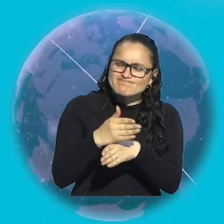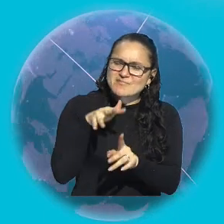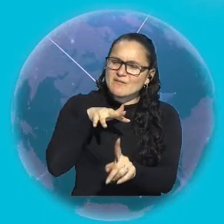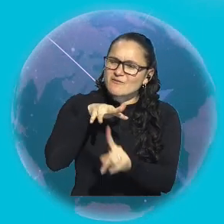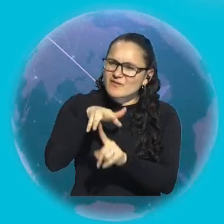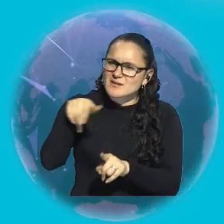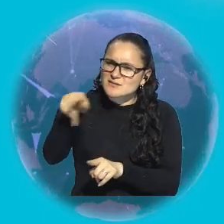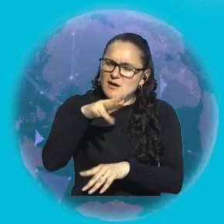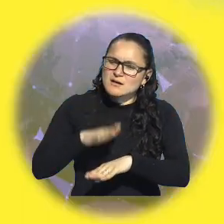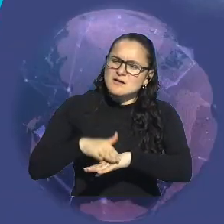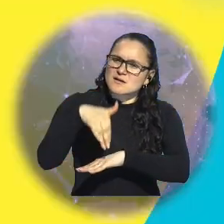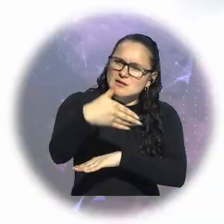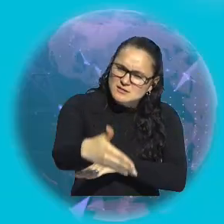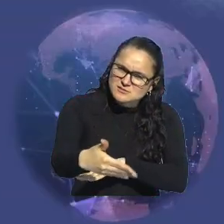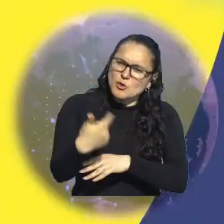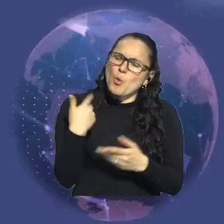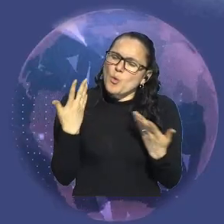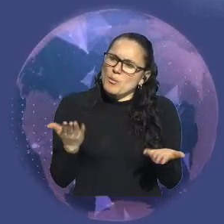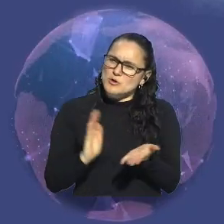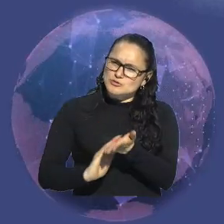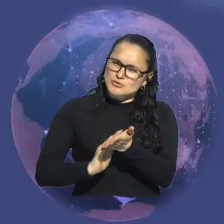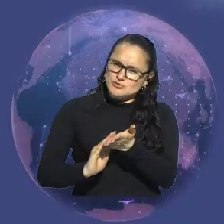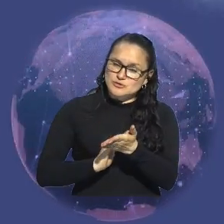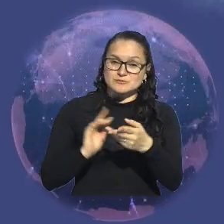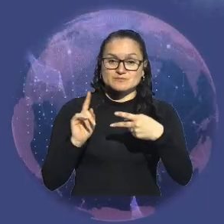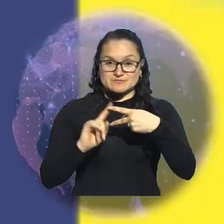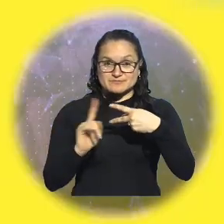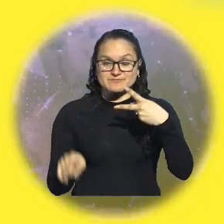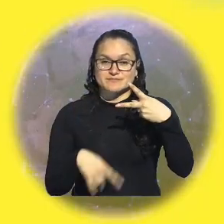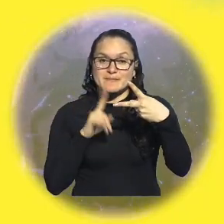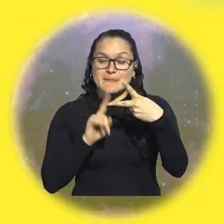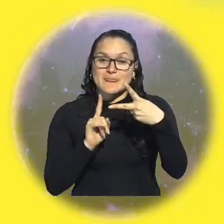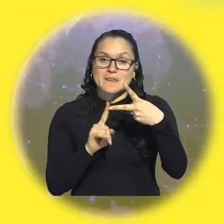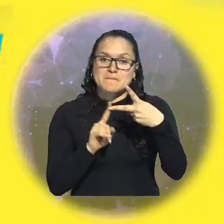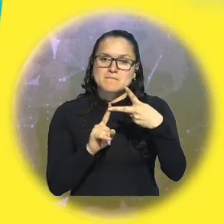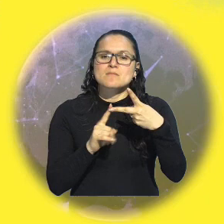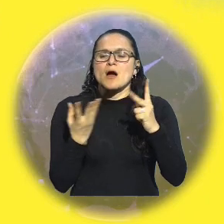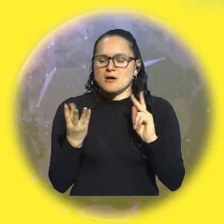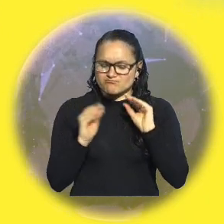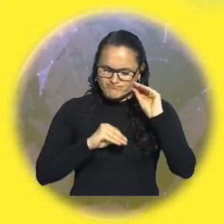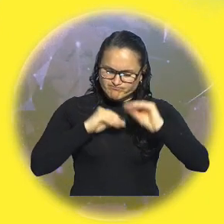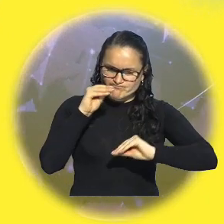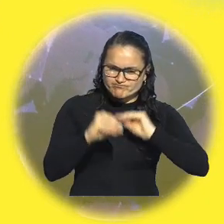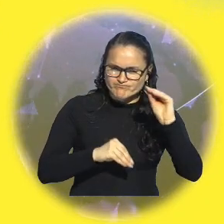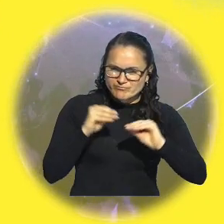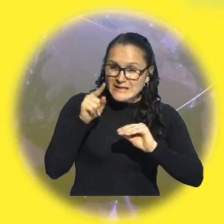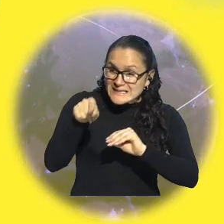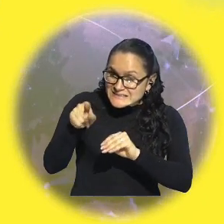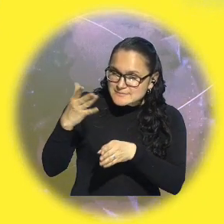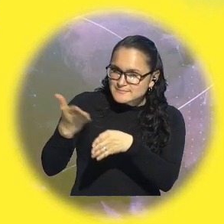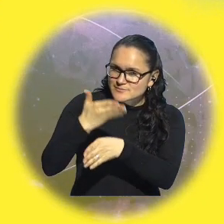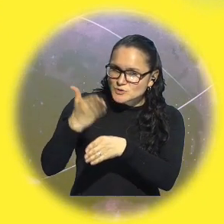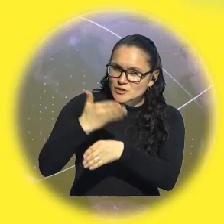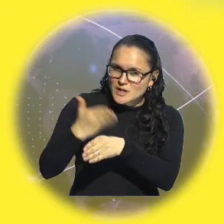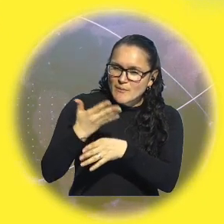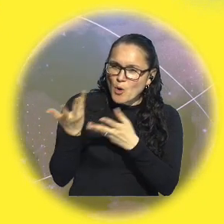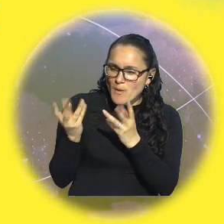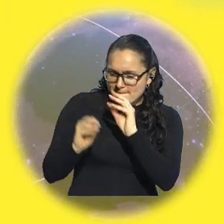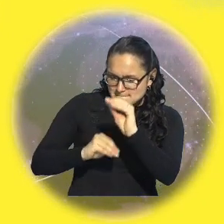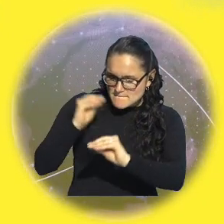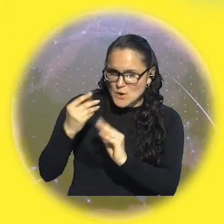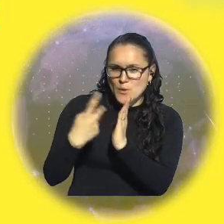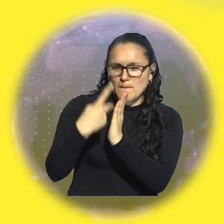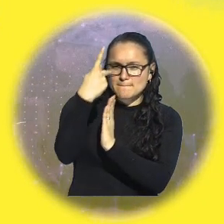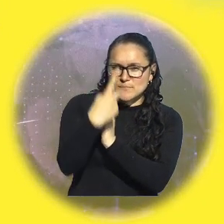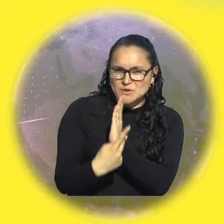y soluciones segundo formular a partir de la problemática un proyecto con su